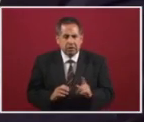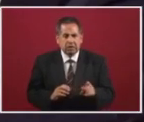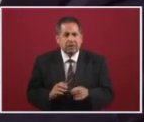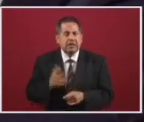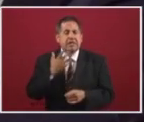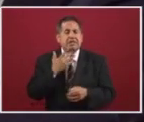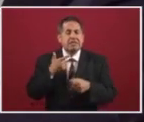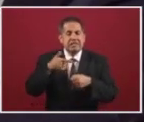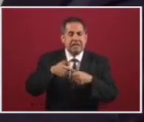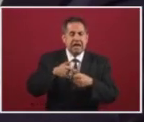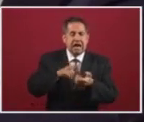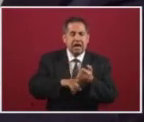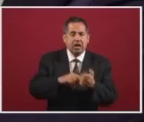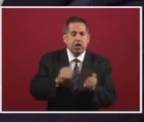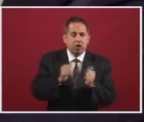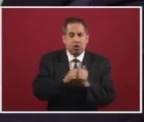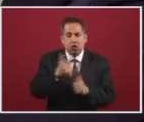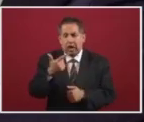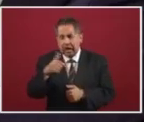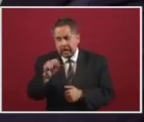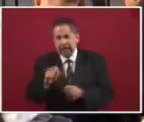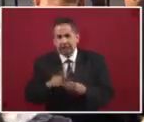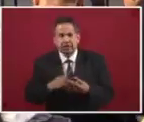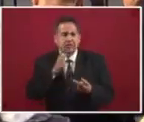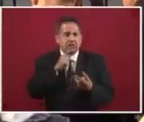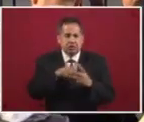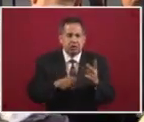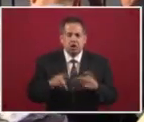gas y petróleo.